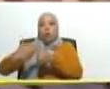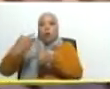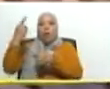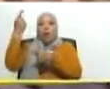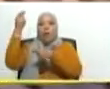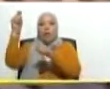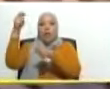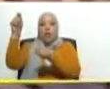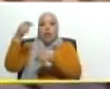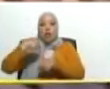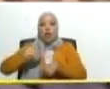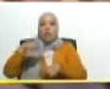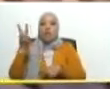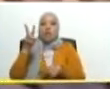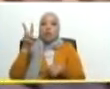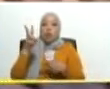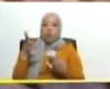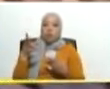Trinidad y Tobago y nosotros.